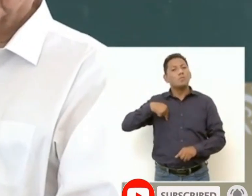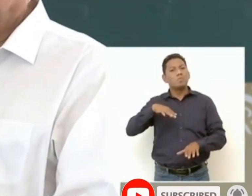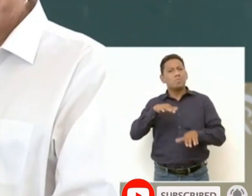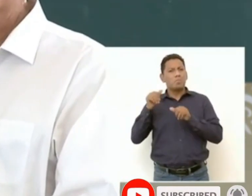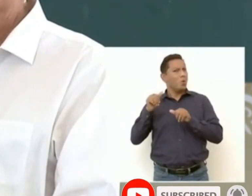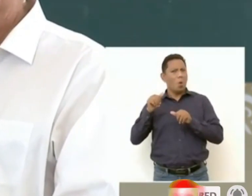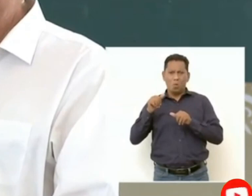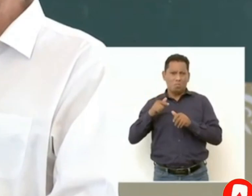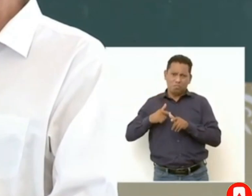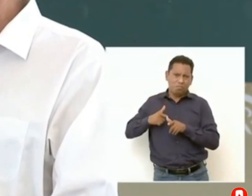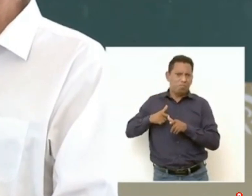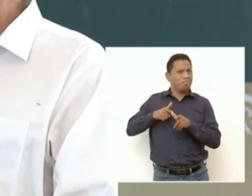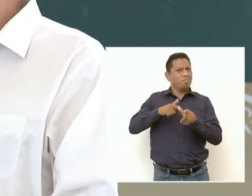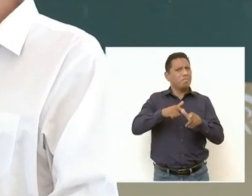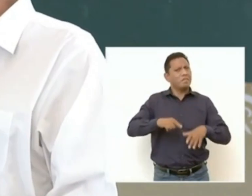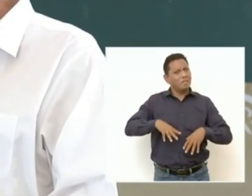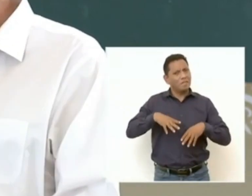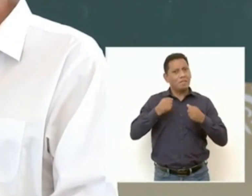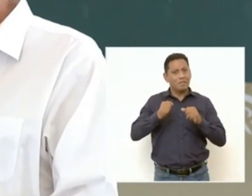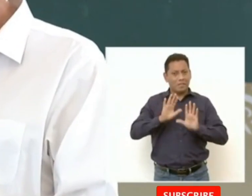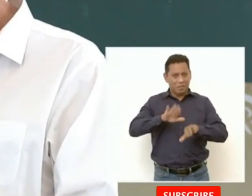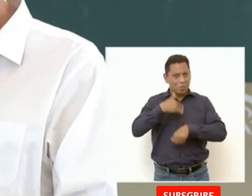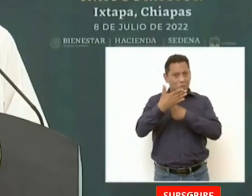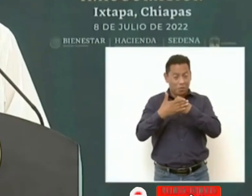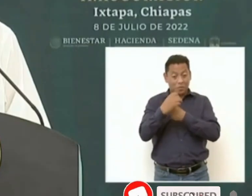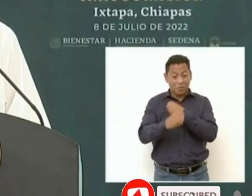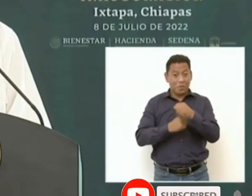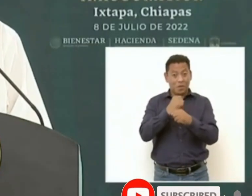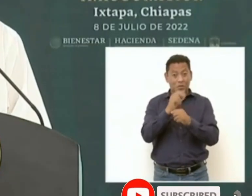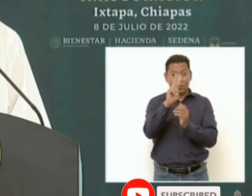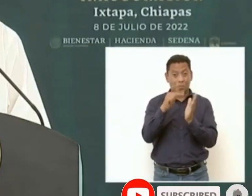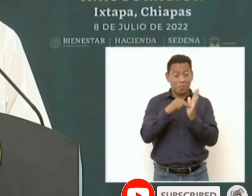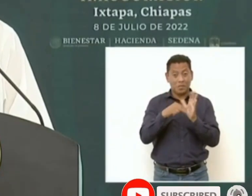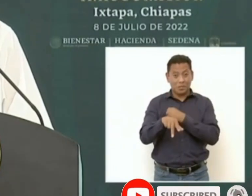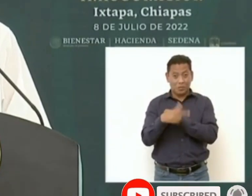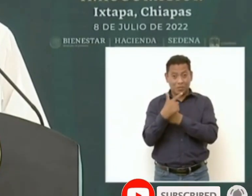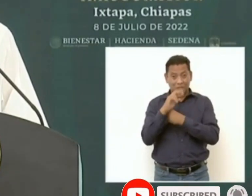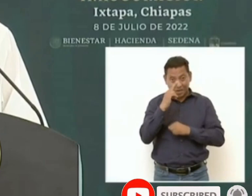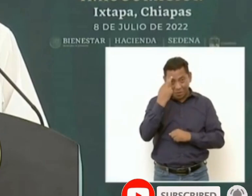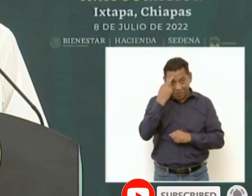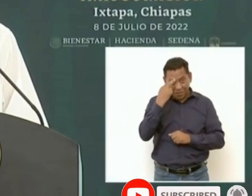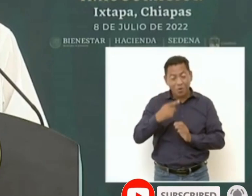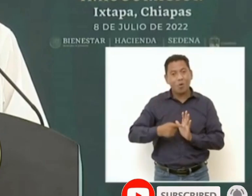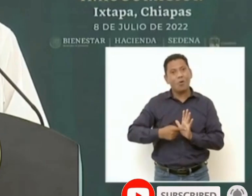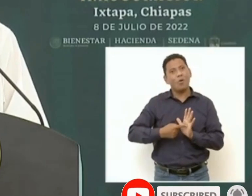adelante. Y luego en el 2012 y lo mismo.